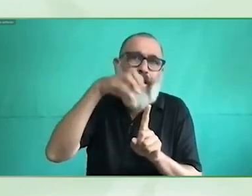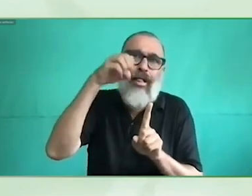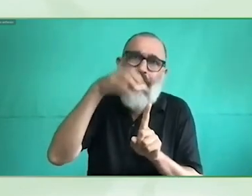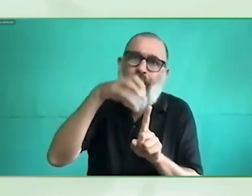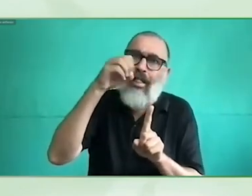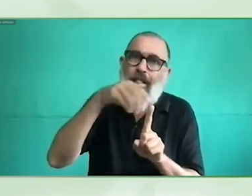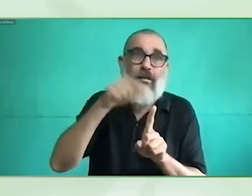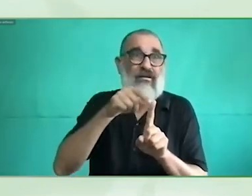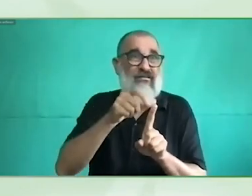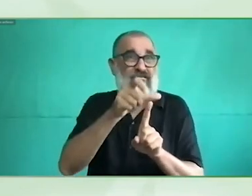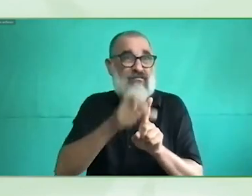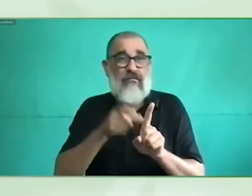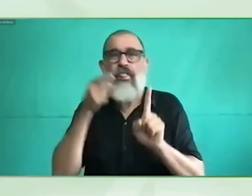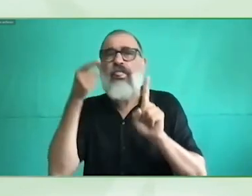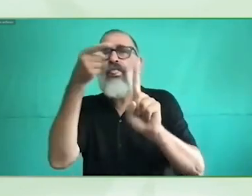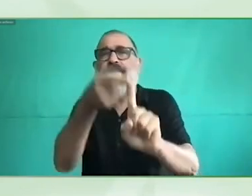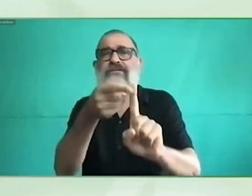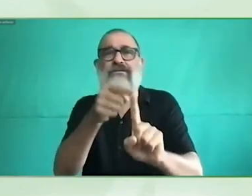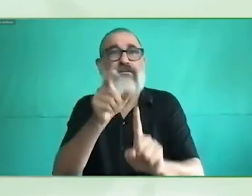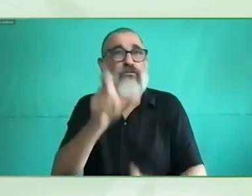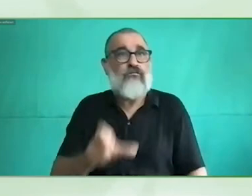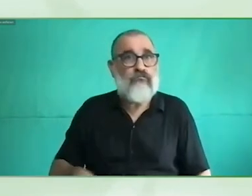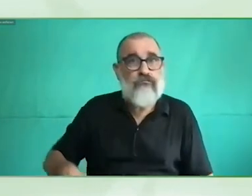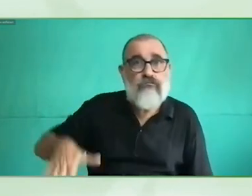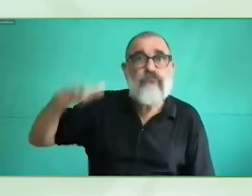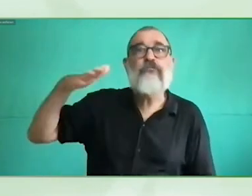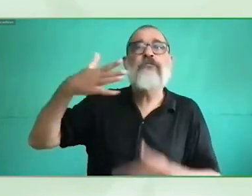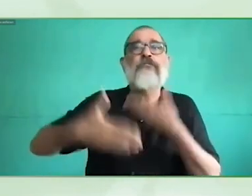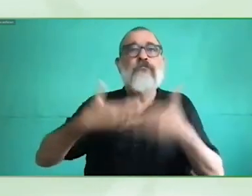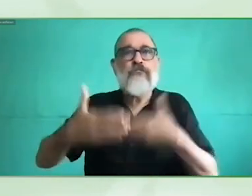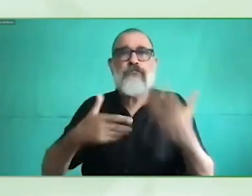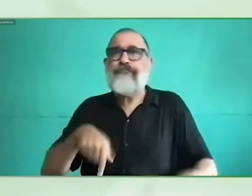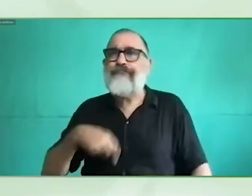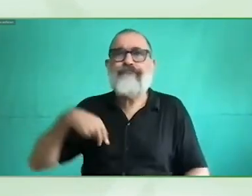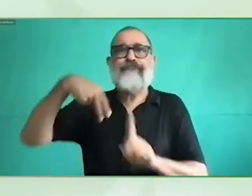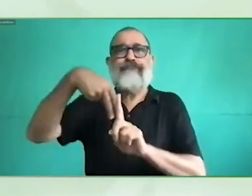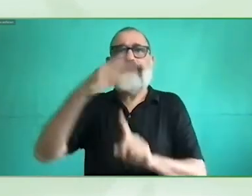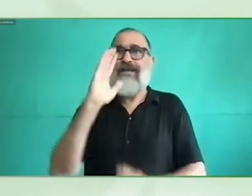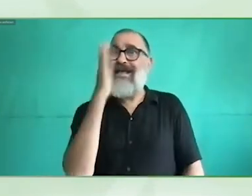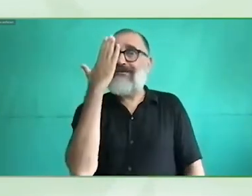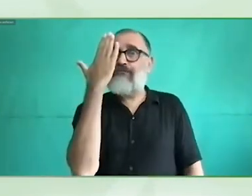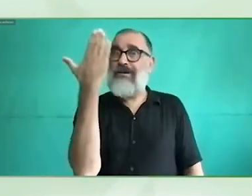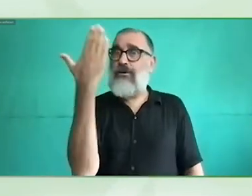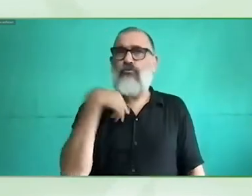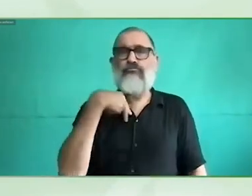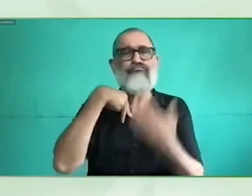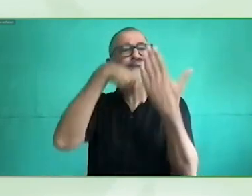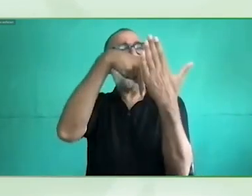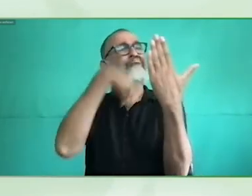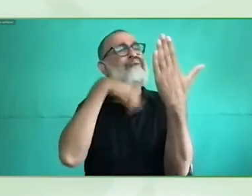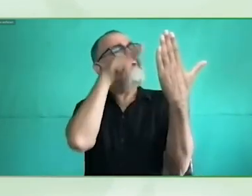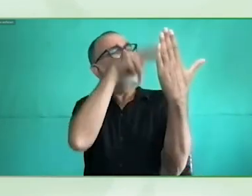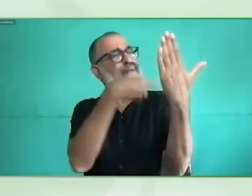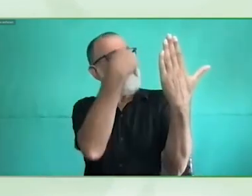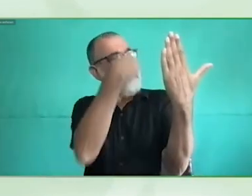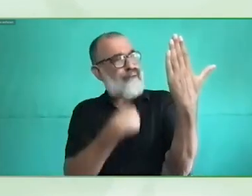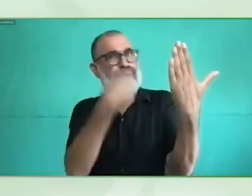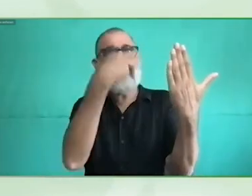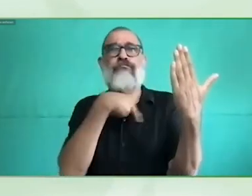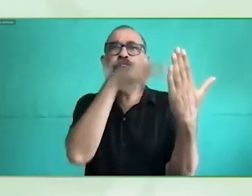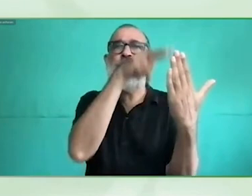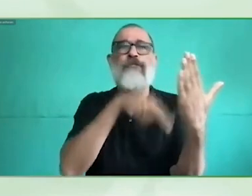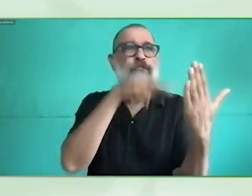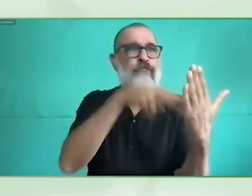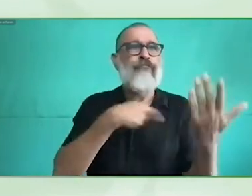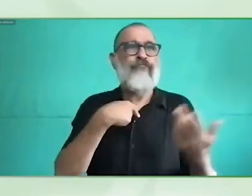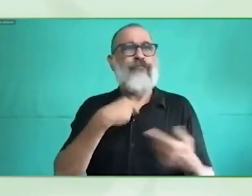incluso muchas de las cosas que no podría hacer porque su cuerpo no se vería normal entre comillas y